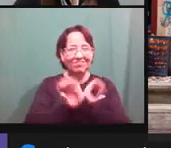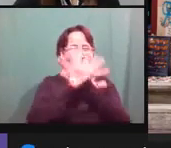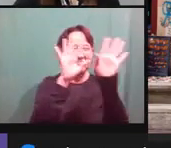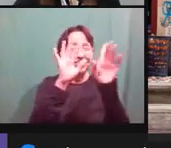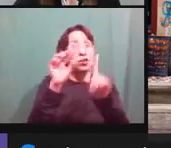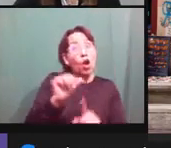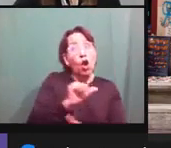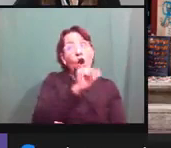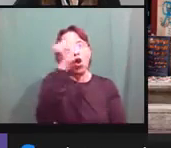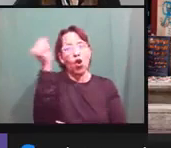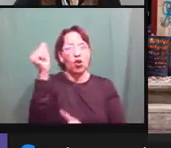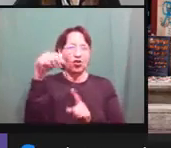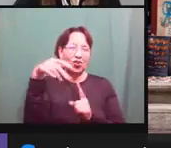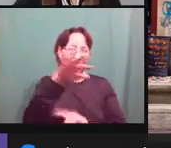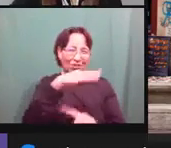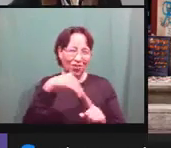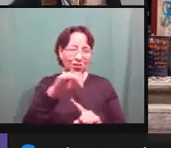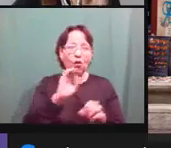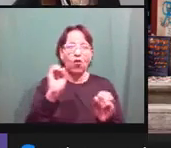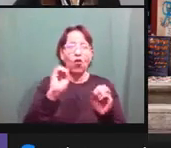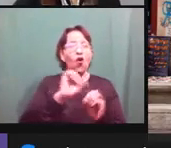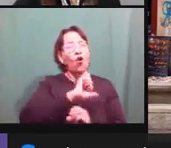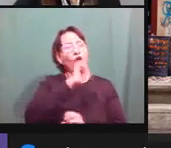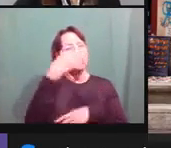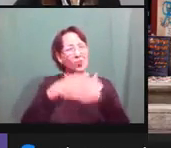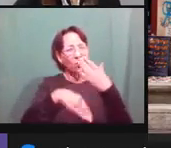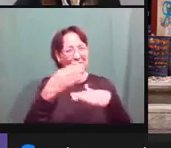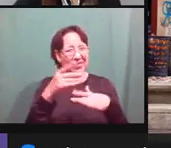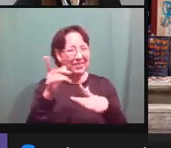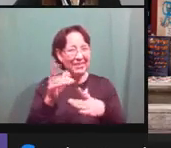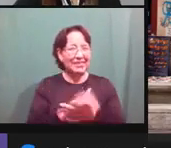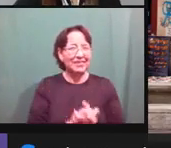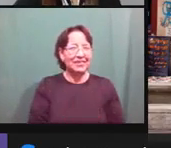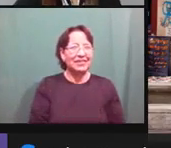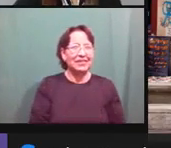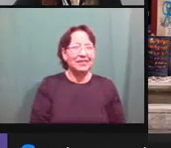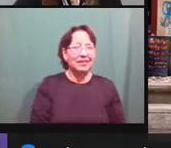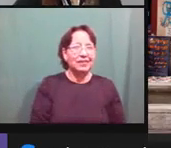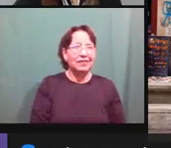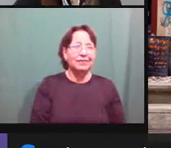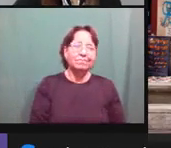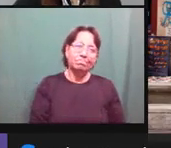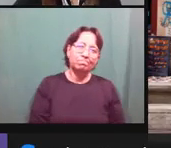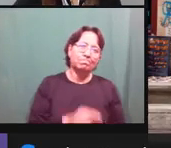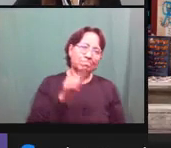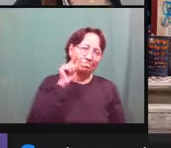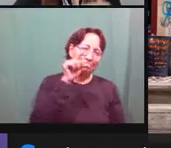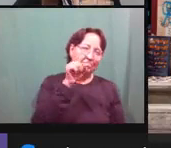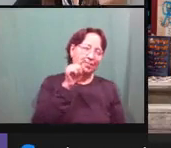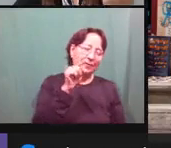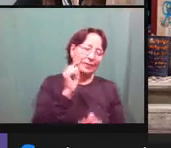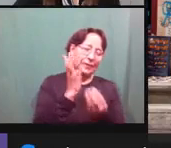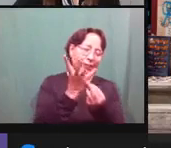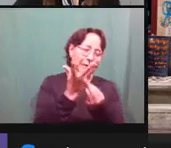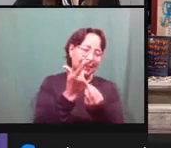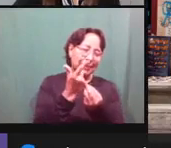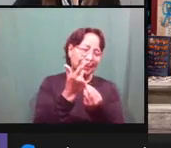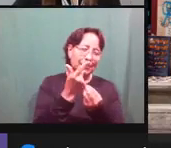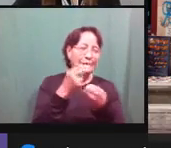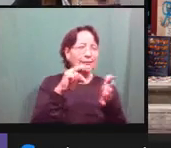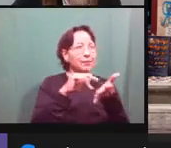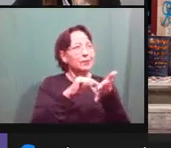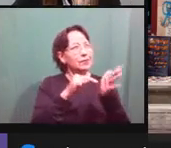otros contextos y otros procesos, que solo convierten este tipo de arte pues como en reproducciones